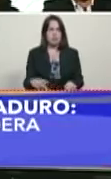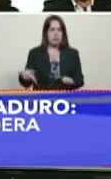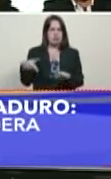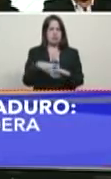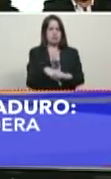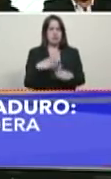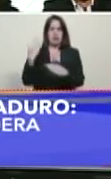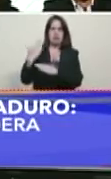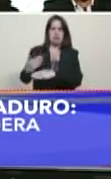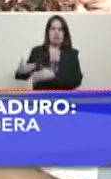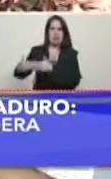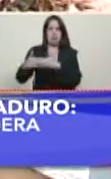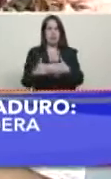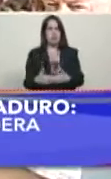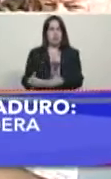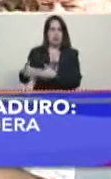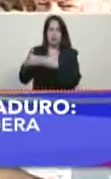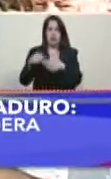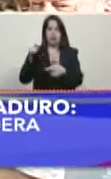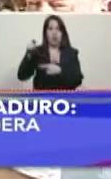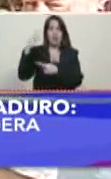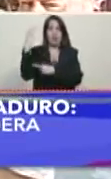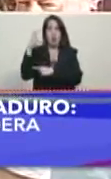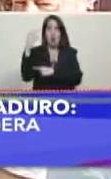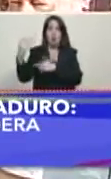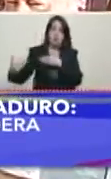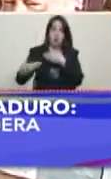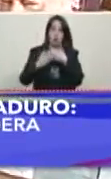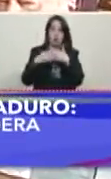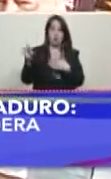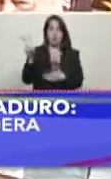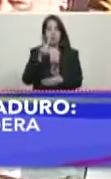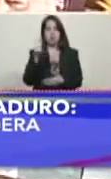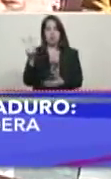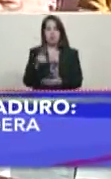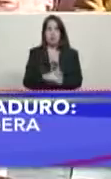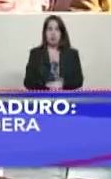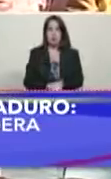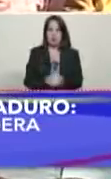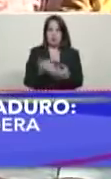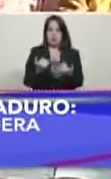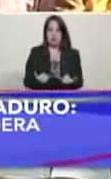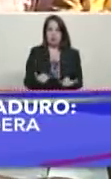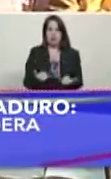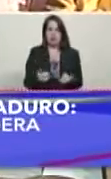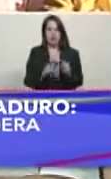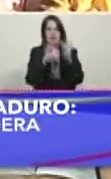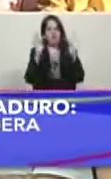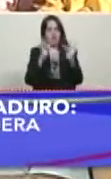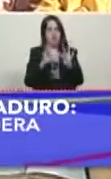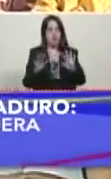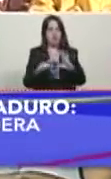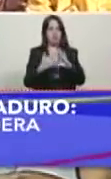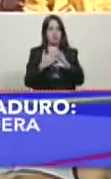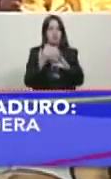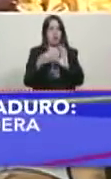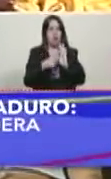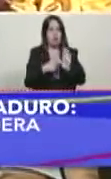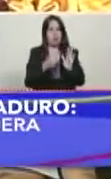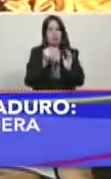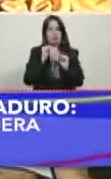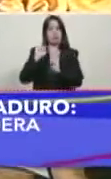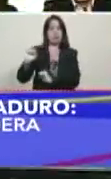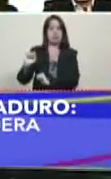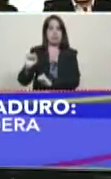eeuu desde colombia contra venezuela ya de manera magistral los detuvimos el